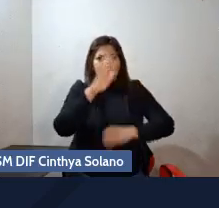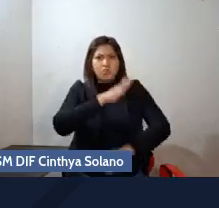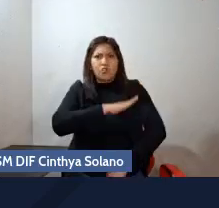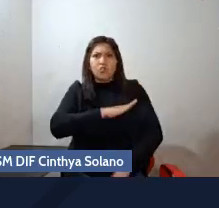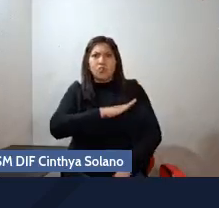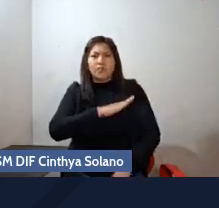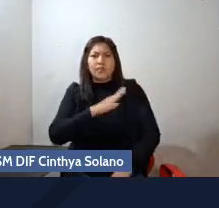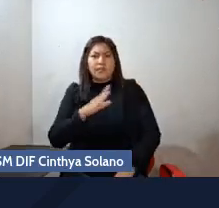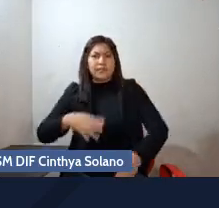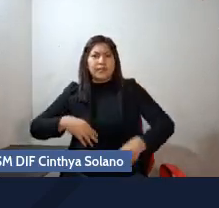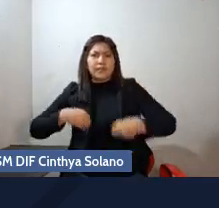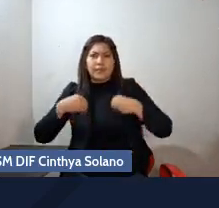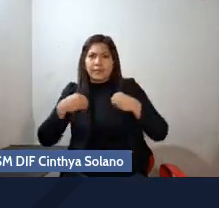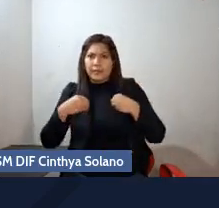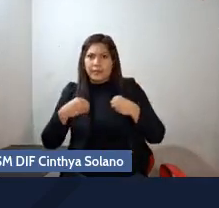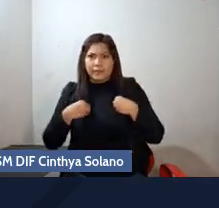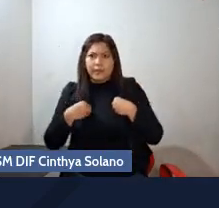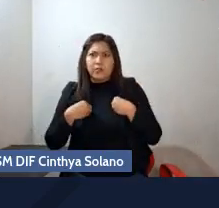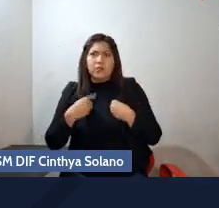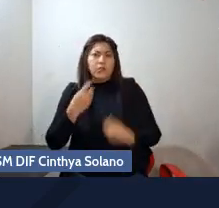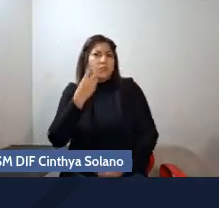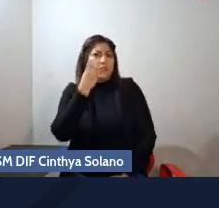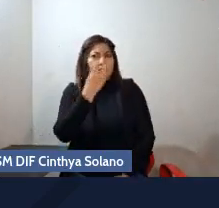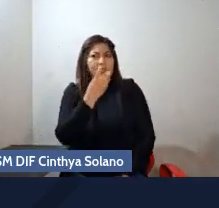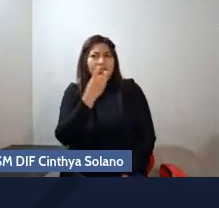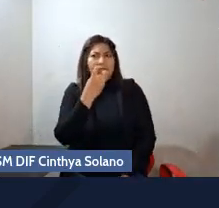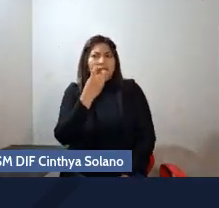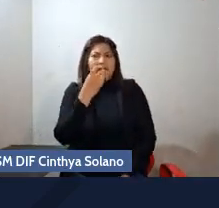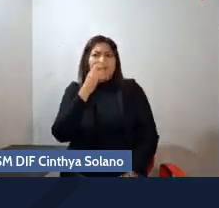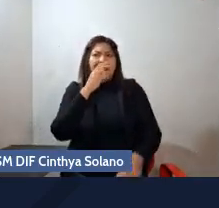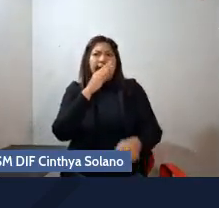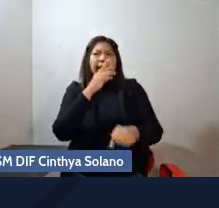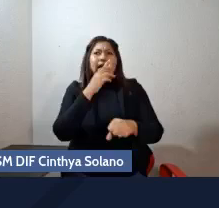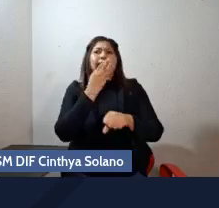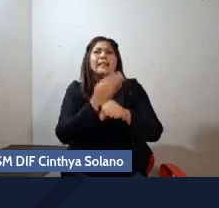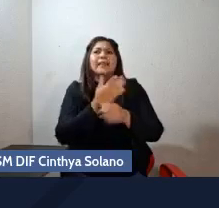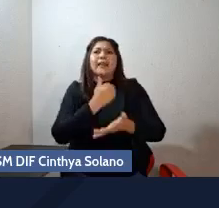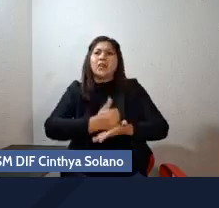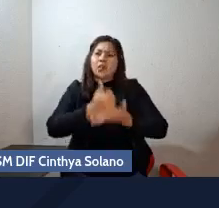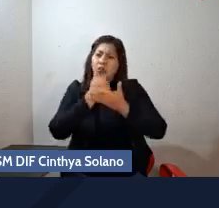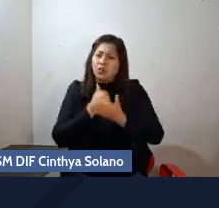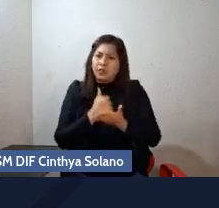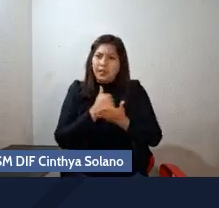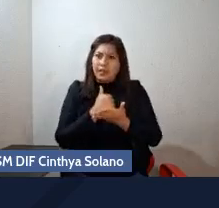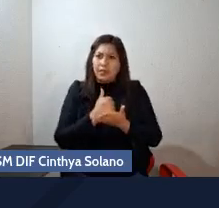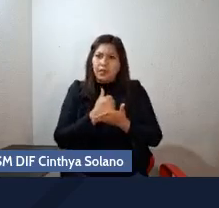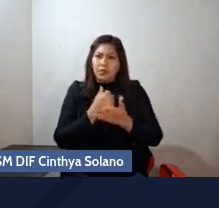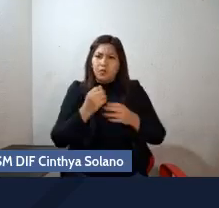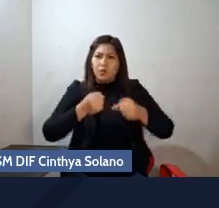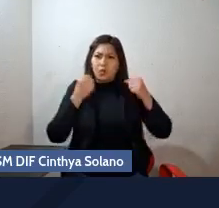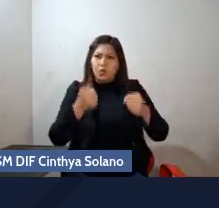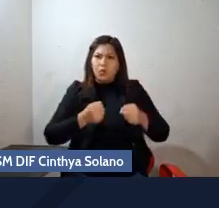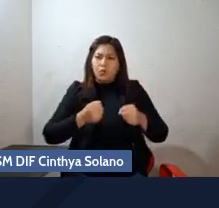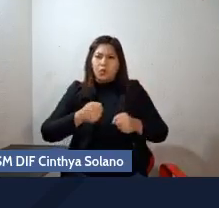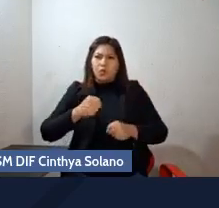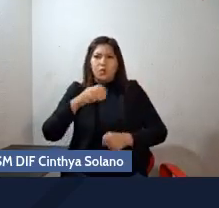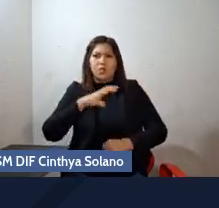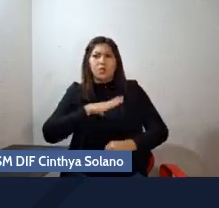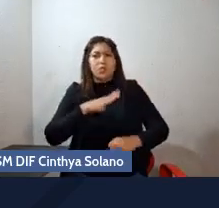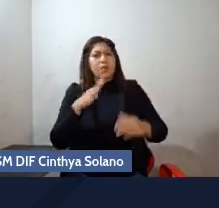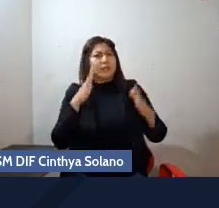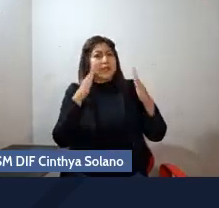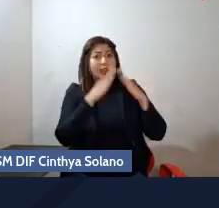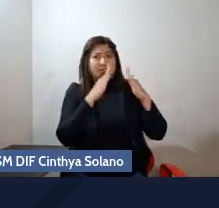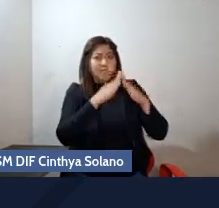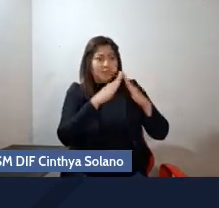Entonces, esa carga nos ayuda para tener la certeza que pues no me van a sacar de mi casa, no la